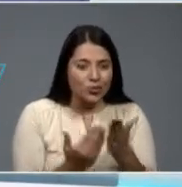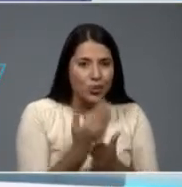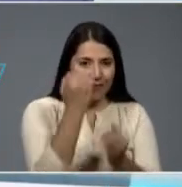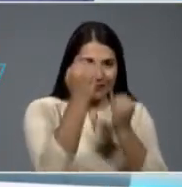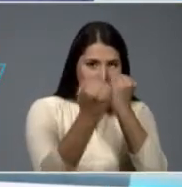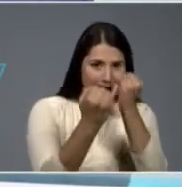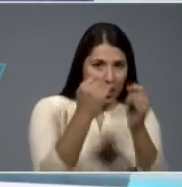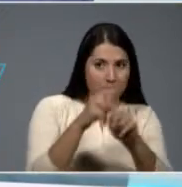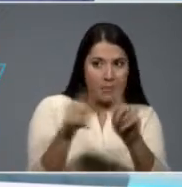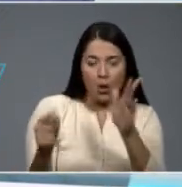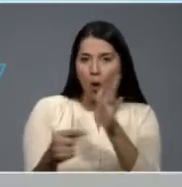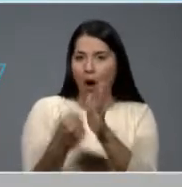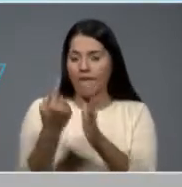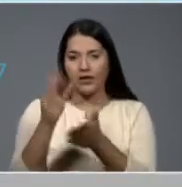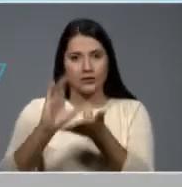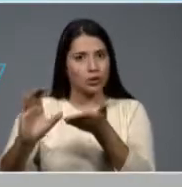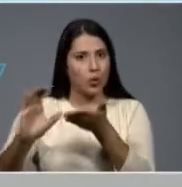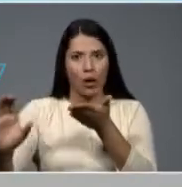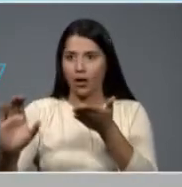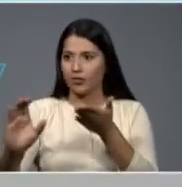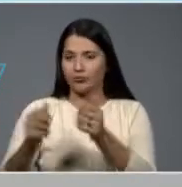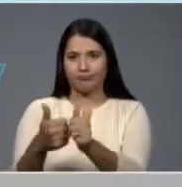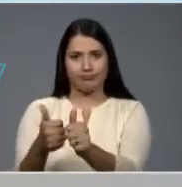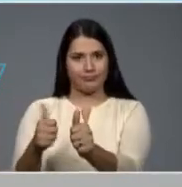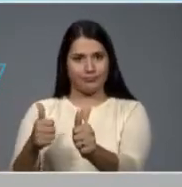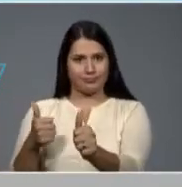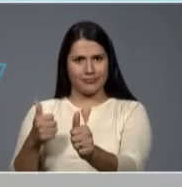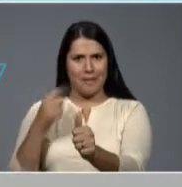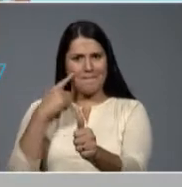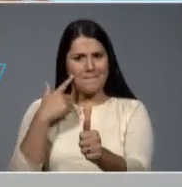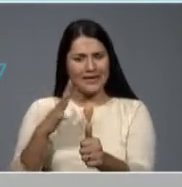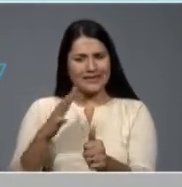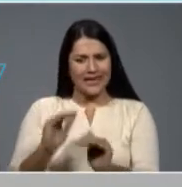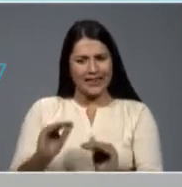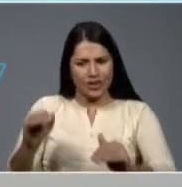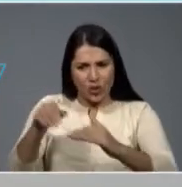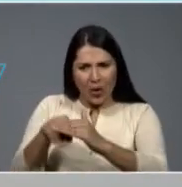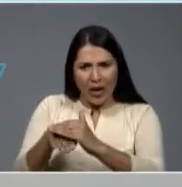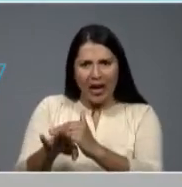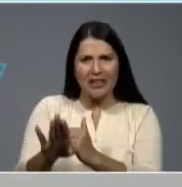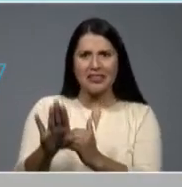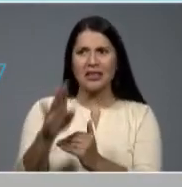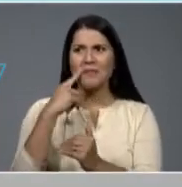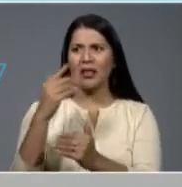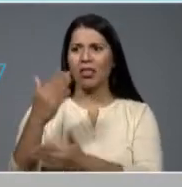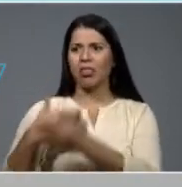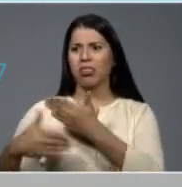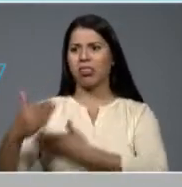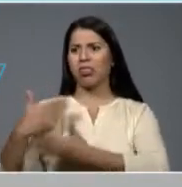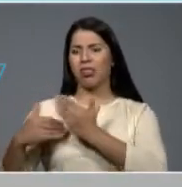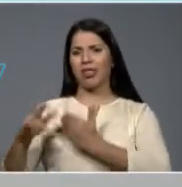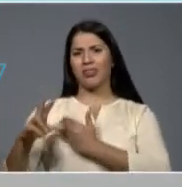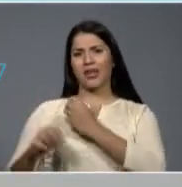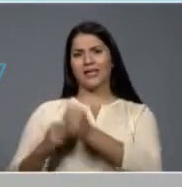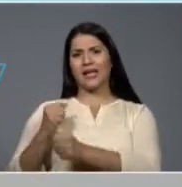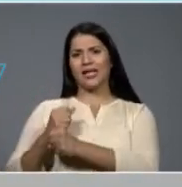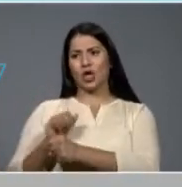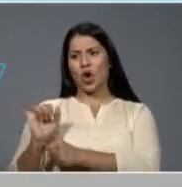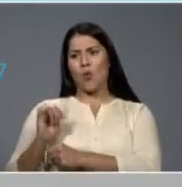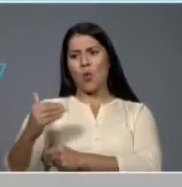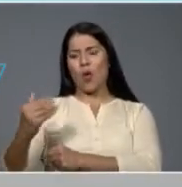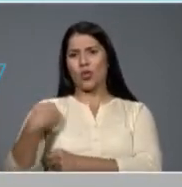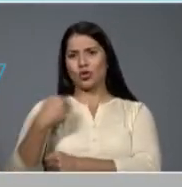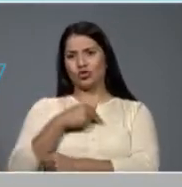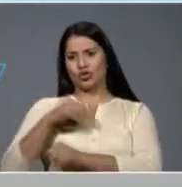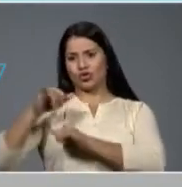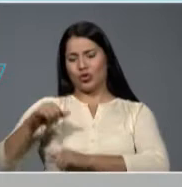casi túneles del tiempo, donde el niño entra y parece que vuelve atrás 30 años a esa escuela en la que quizás nosotros estuvimos mirándole la nuca a un